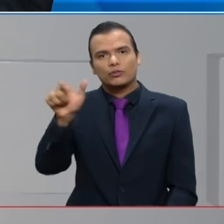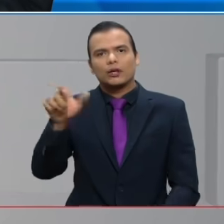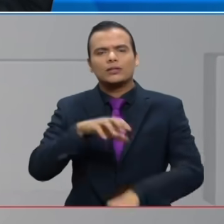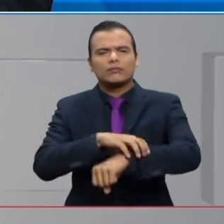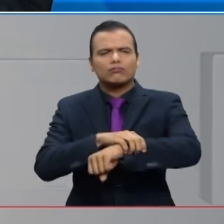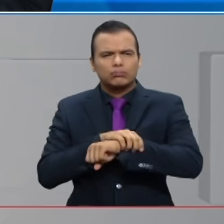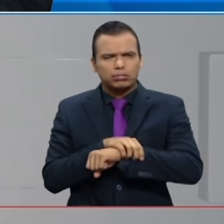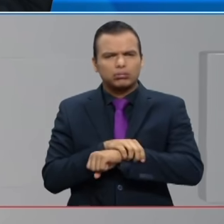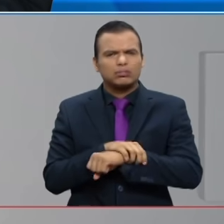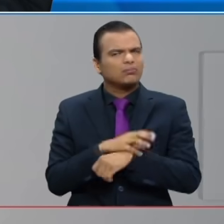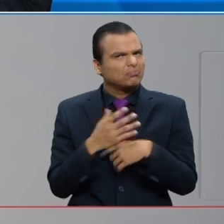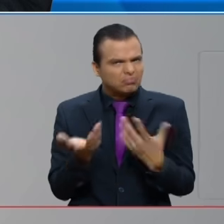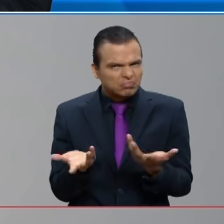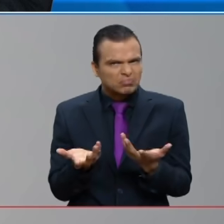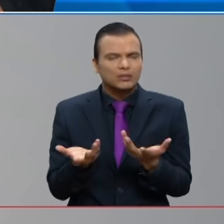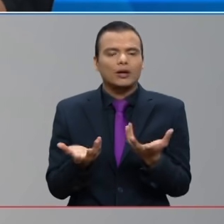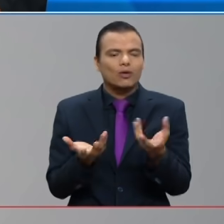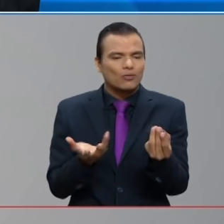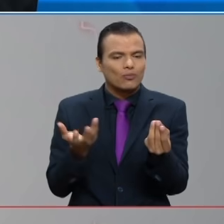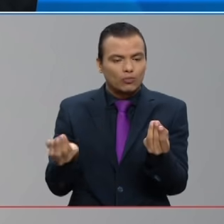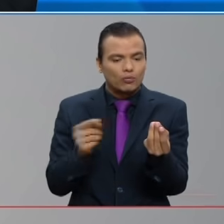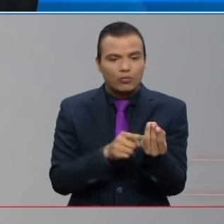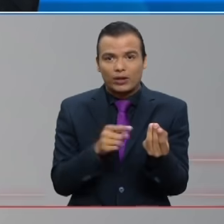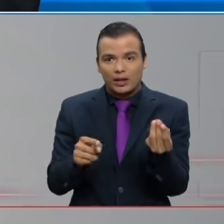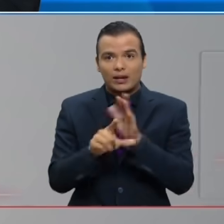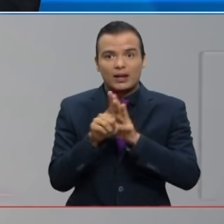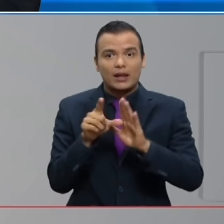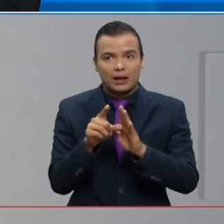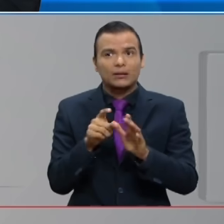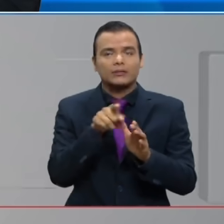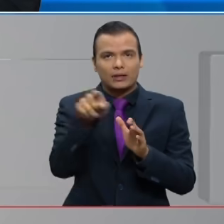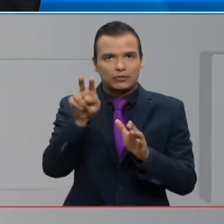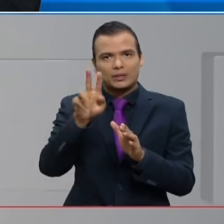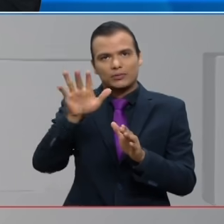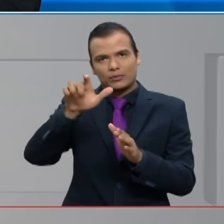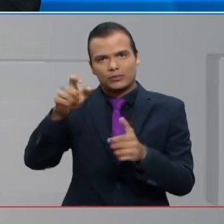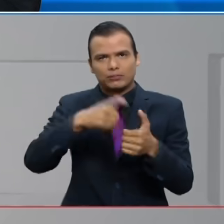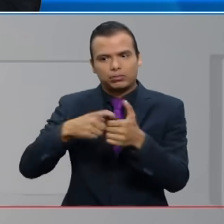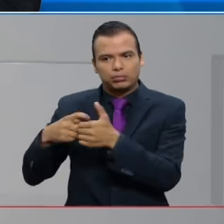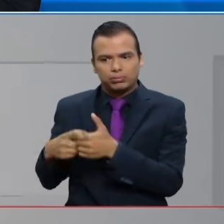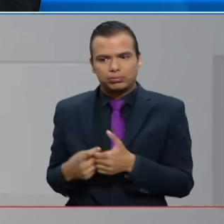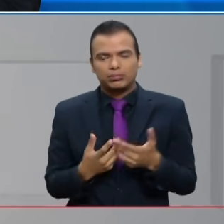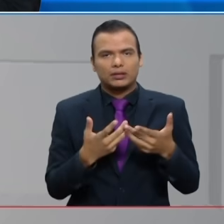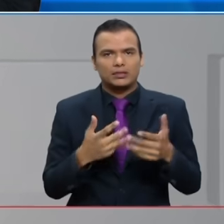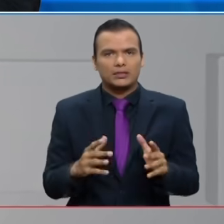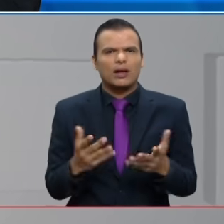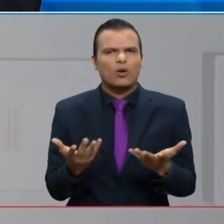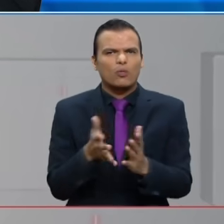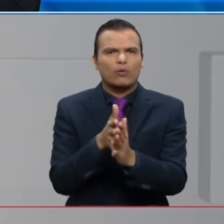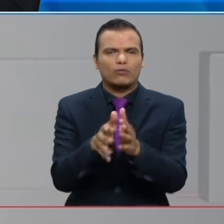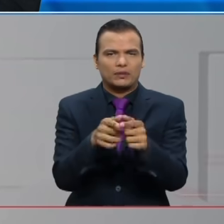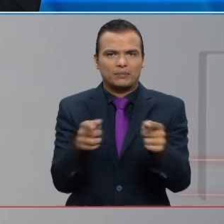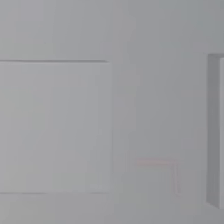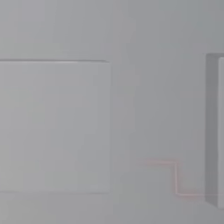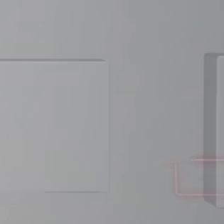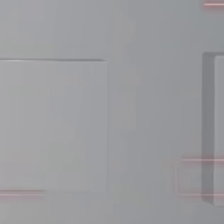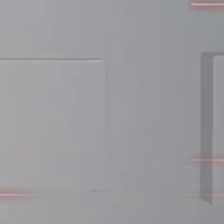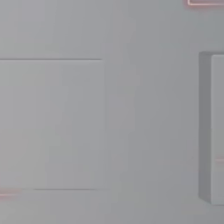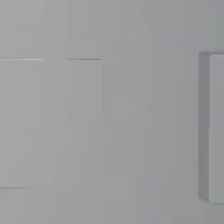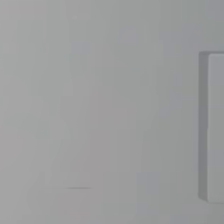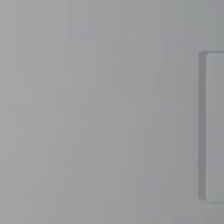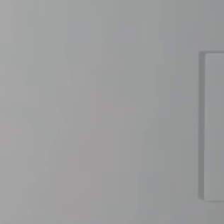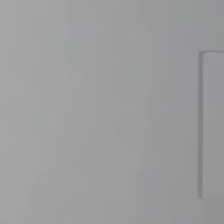parte de dos peligrosas bandas delincuenciales. Los detalles de este duro golpe contra el crimen los tiene John Alex Henao. John Alex, buenos días.